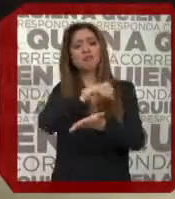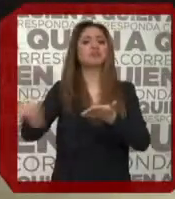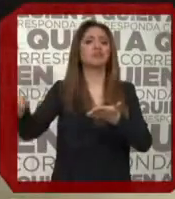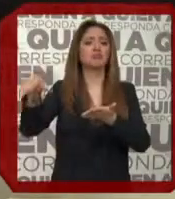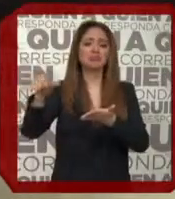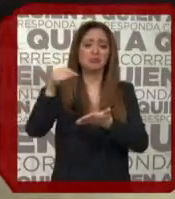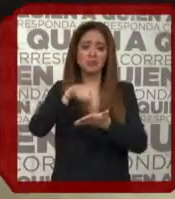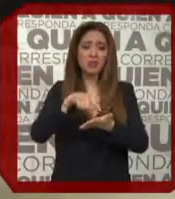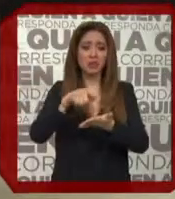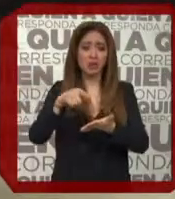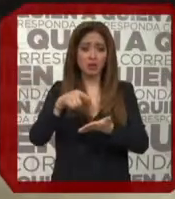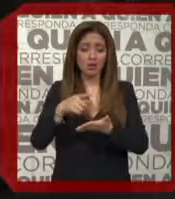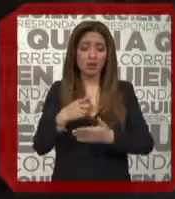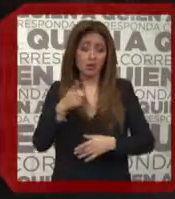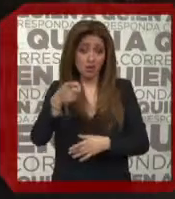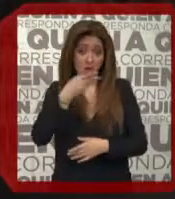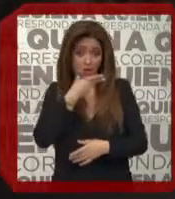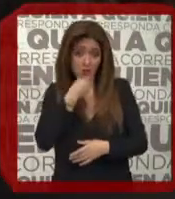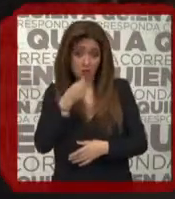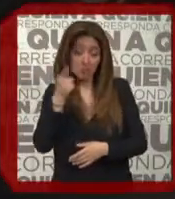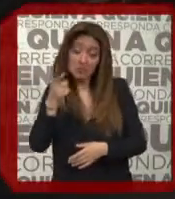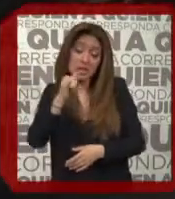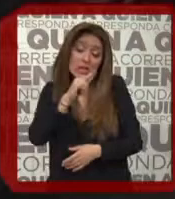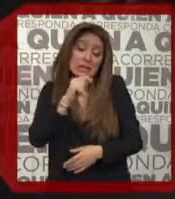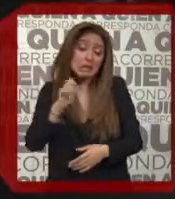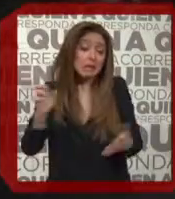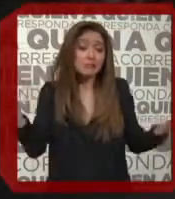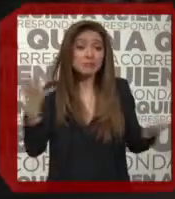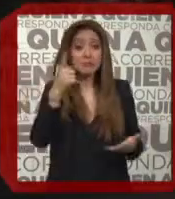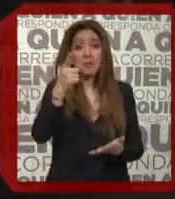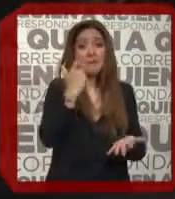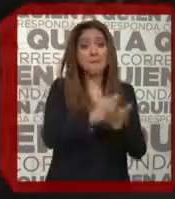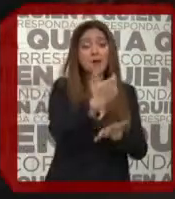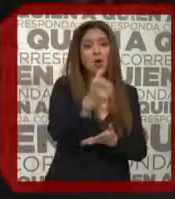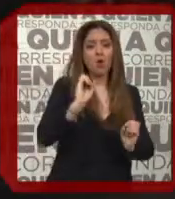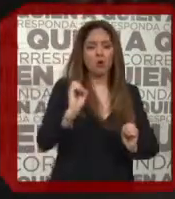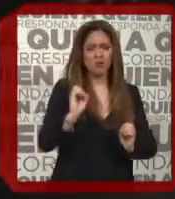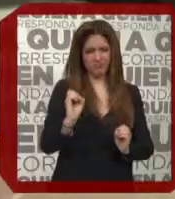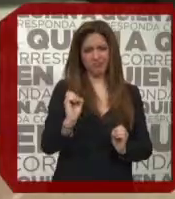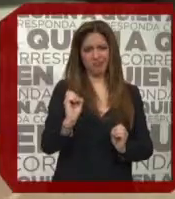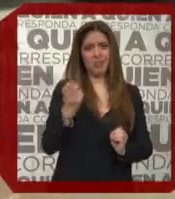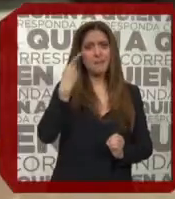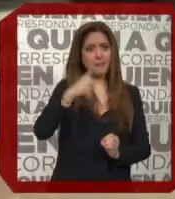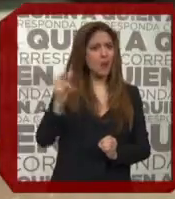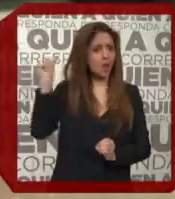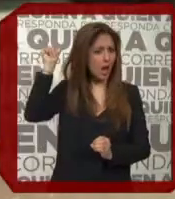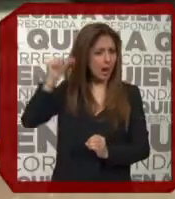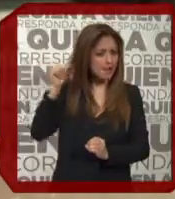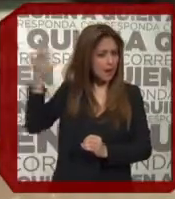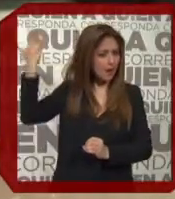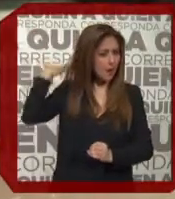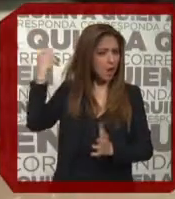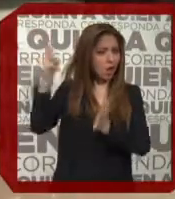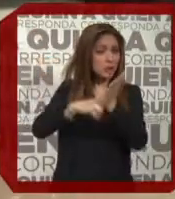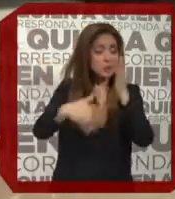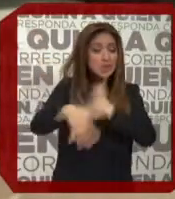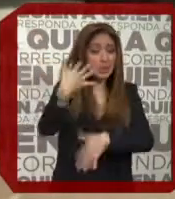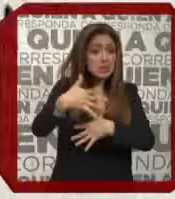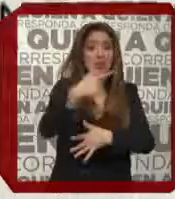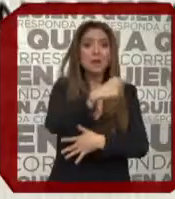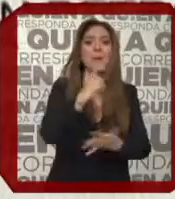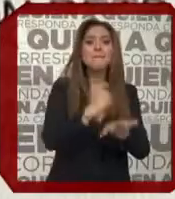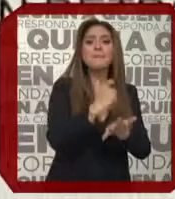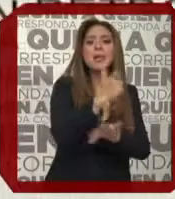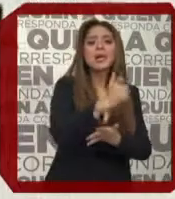como bajita la mano nos dijo, es el ISSSTE quien no ha pagado. Confirmaron que desde abril del 2015, el ISSSTE no pagó la